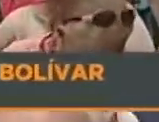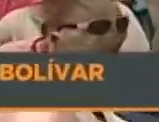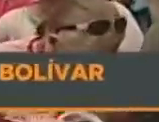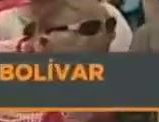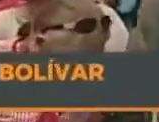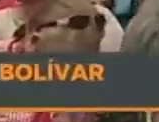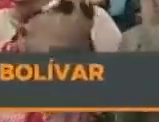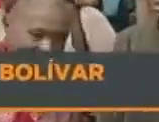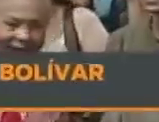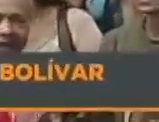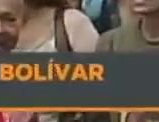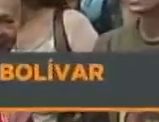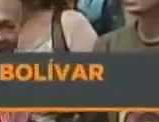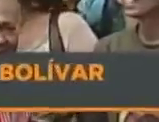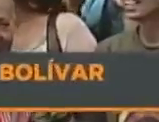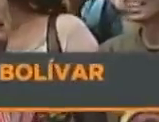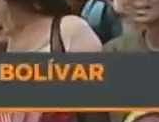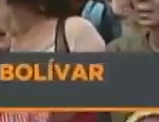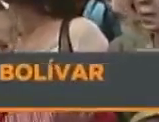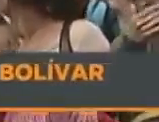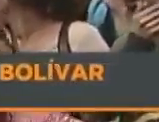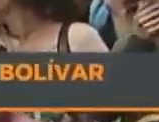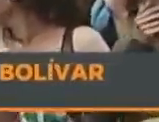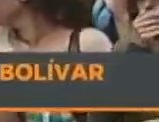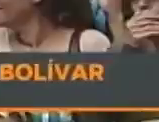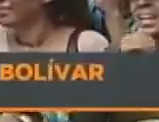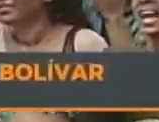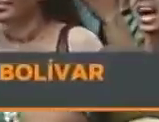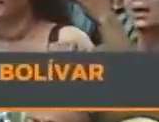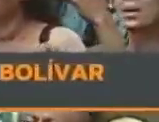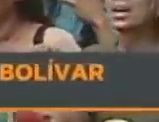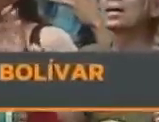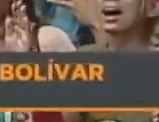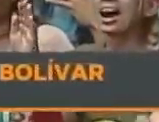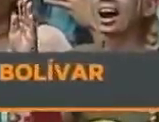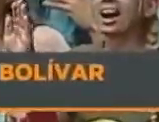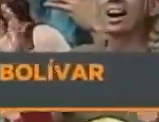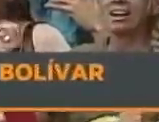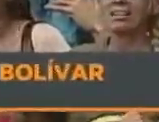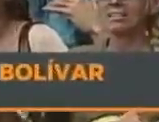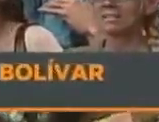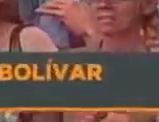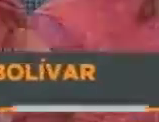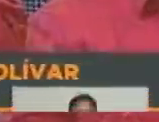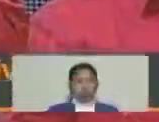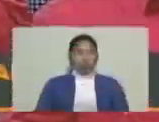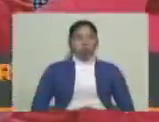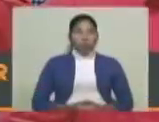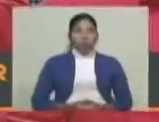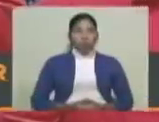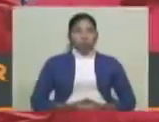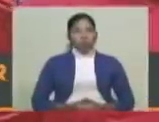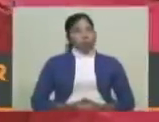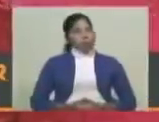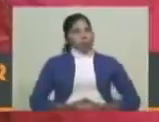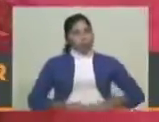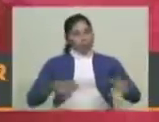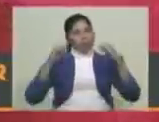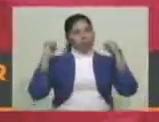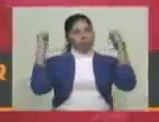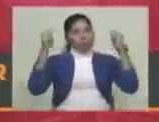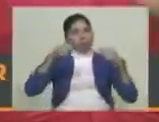Buenas tardes. ¡Que viva Anzuategui! ¡Que viva la revolución